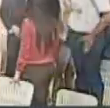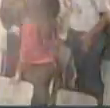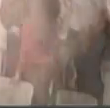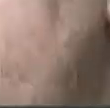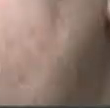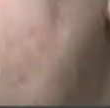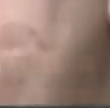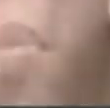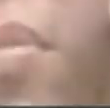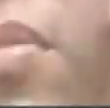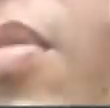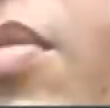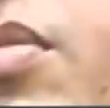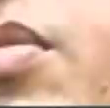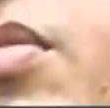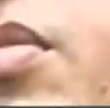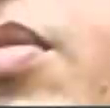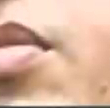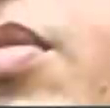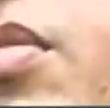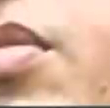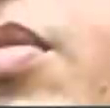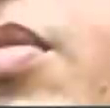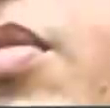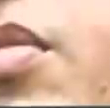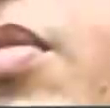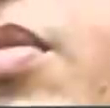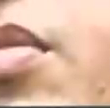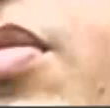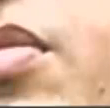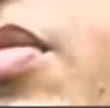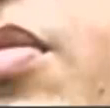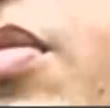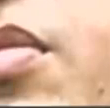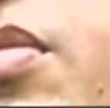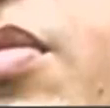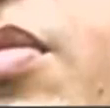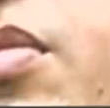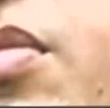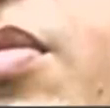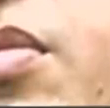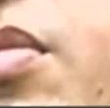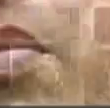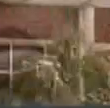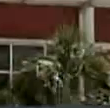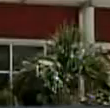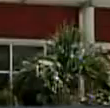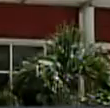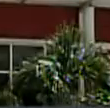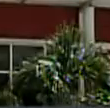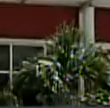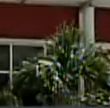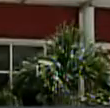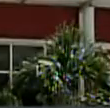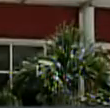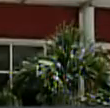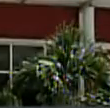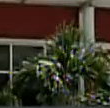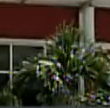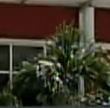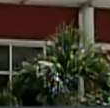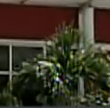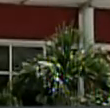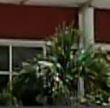estamos transmitiendo desde el tomo bolivariano 5 de julio de la ciudad deportiva gran mariscal de ayacucho